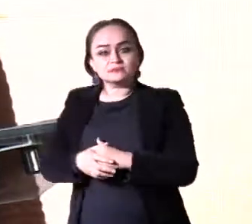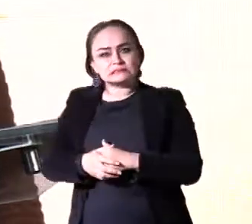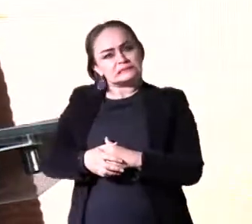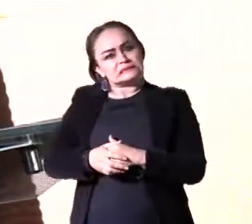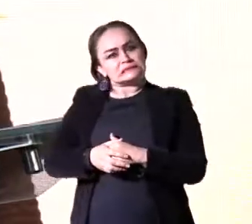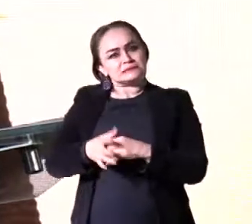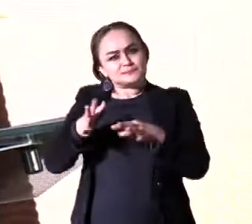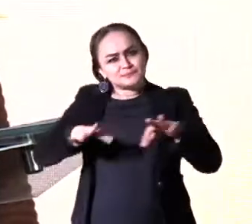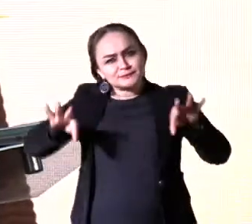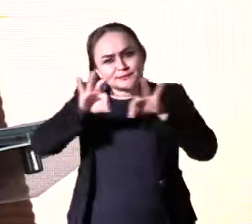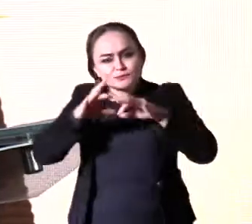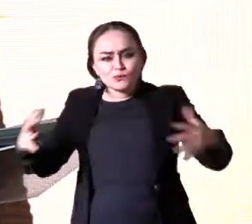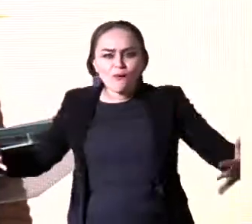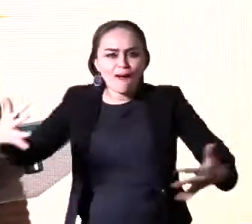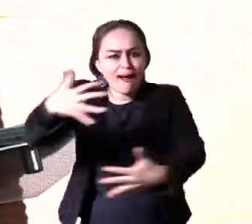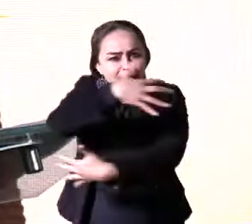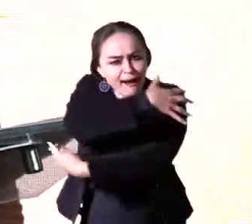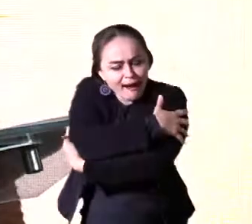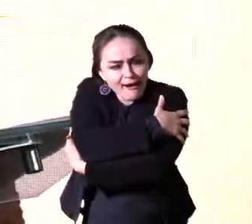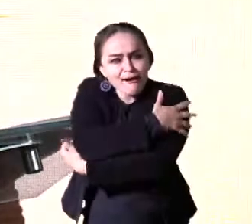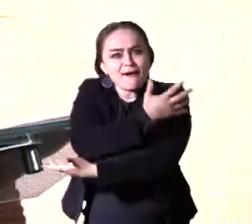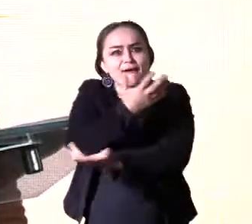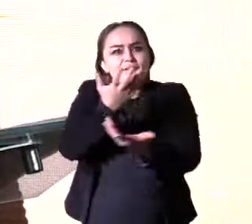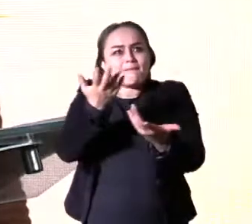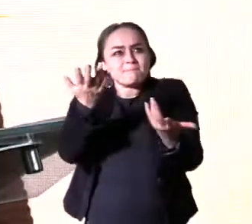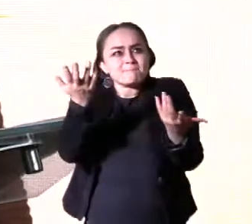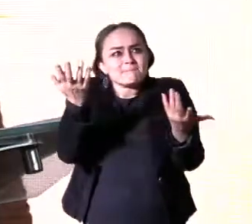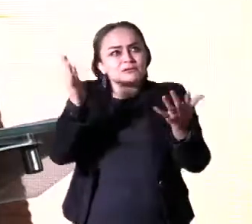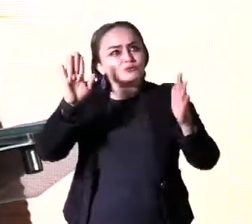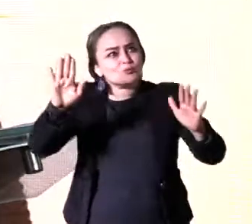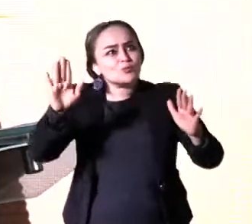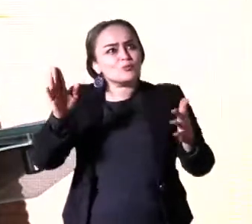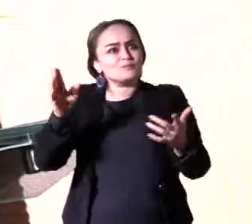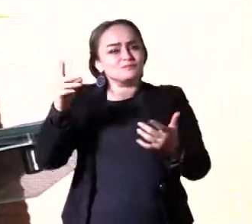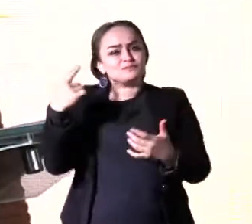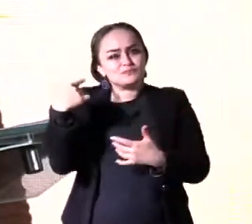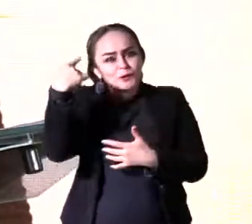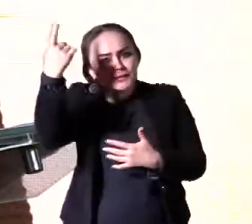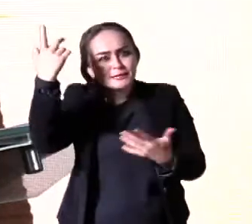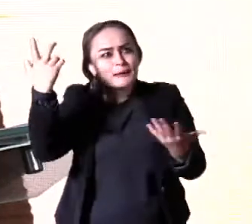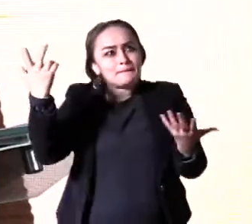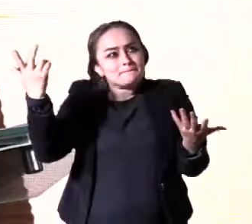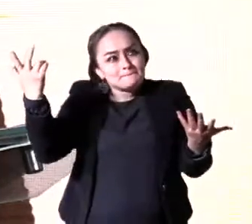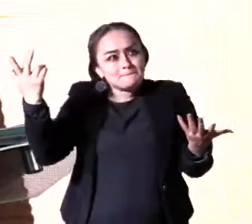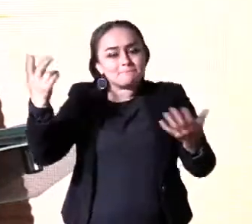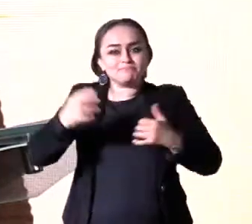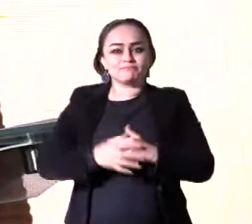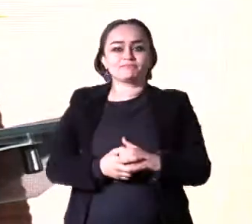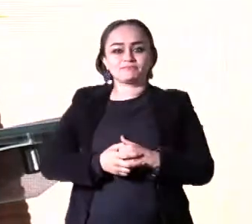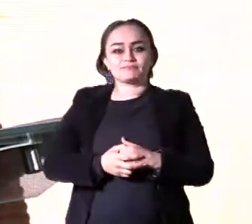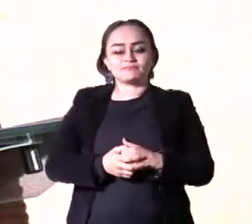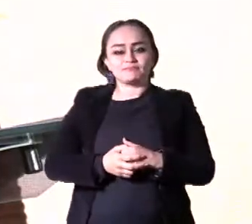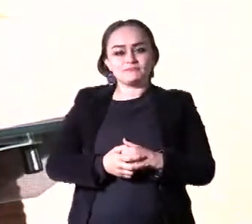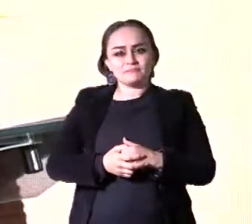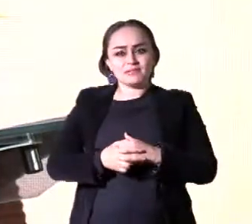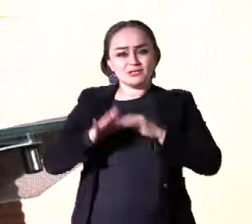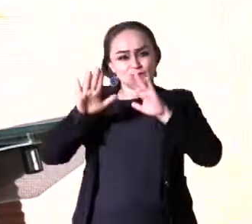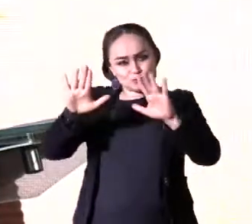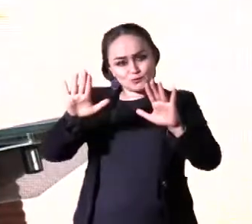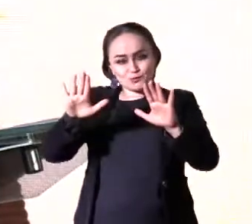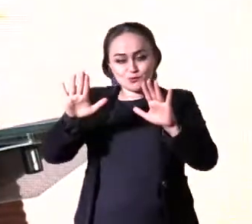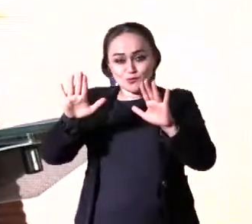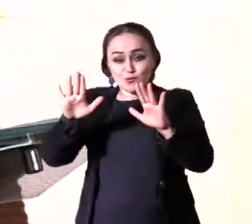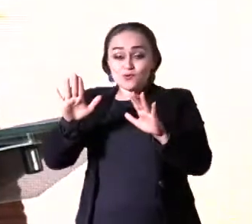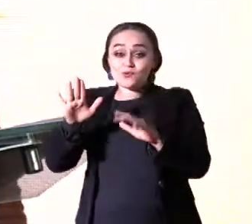en armas o en poder político desde su primer encuentro con la población afro indígena